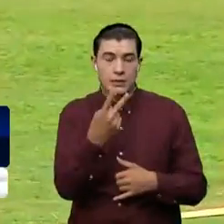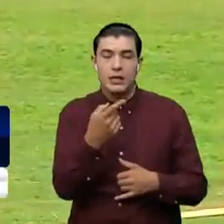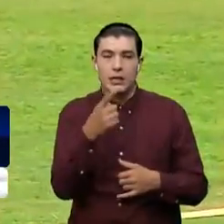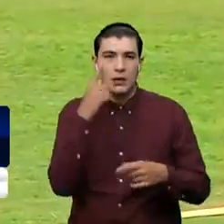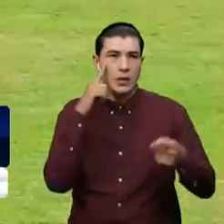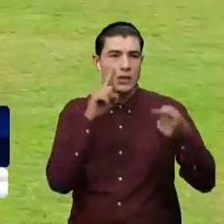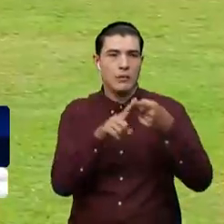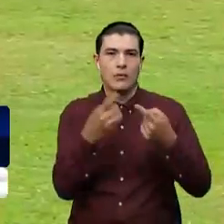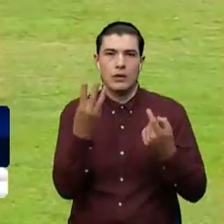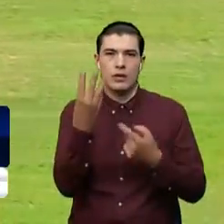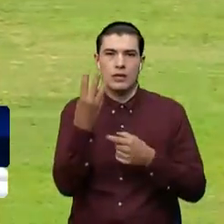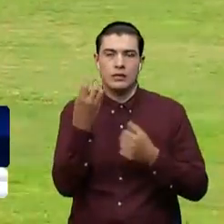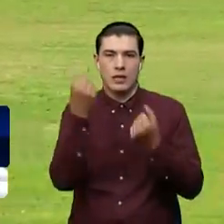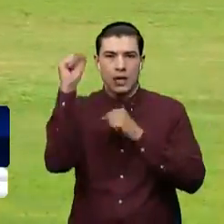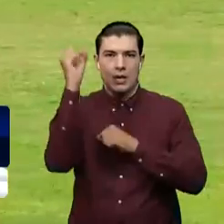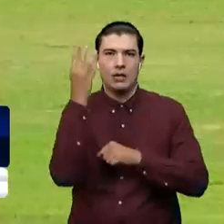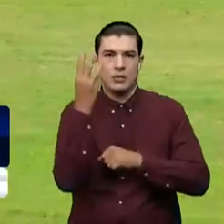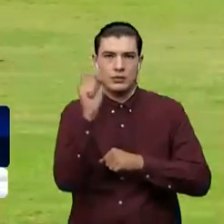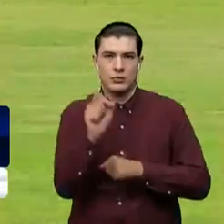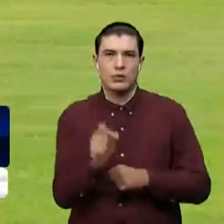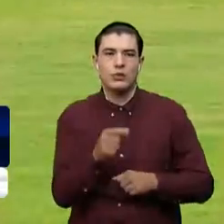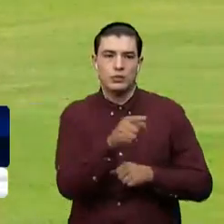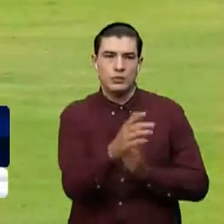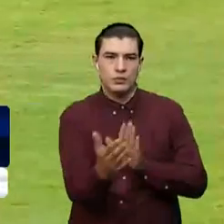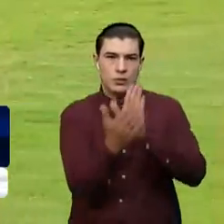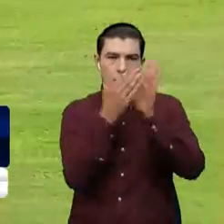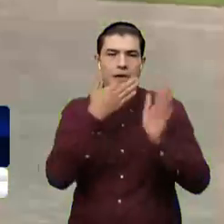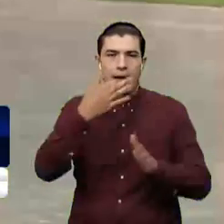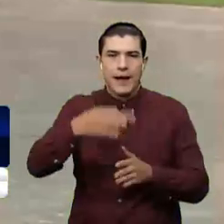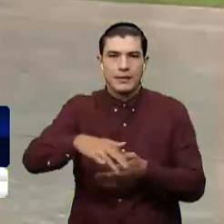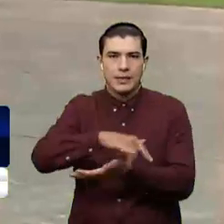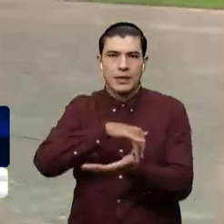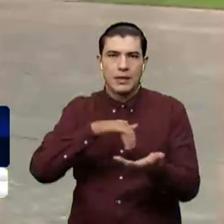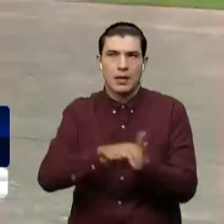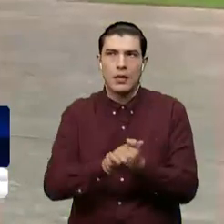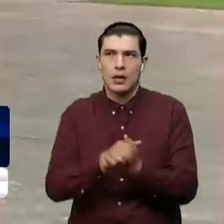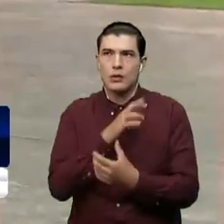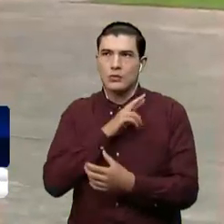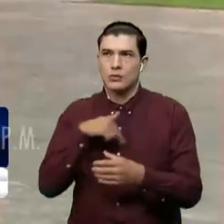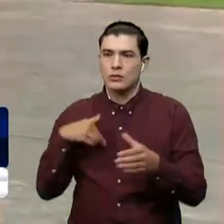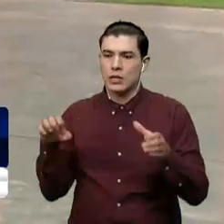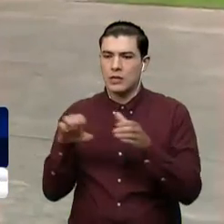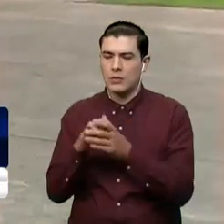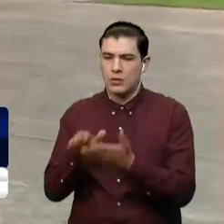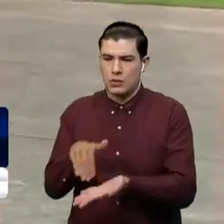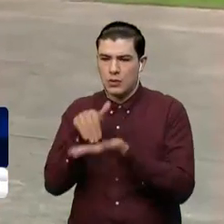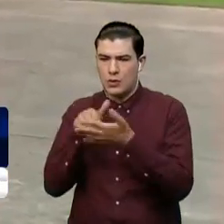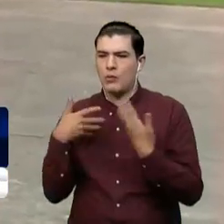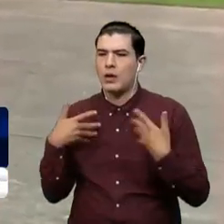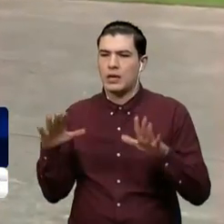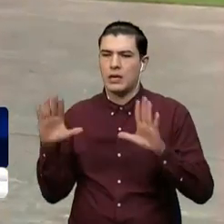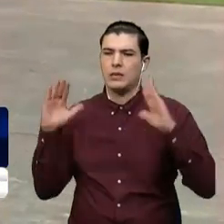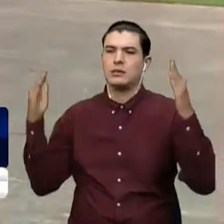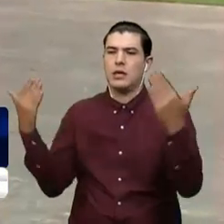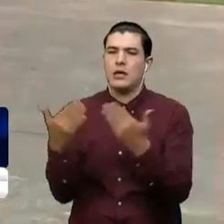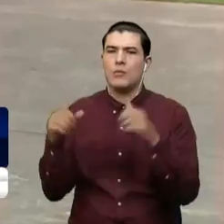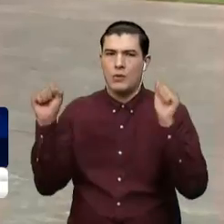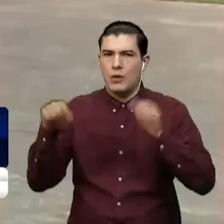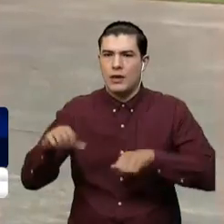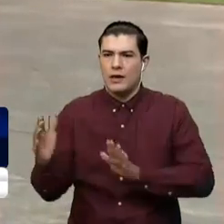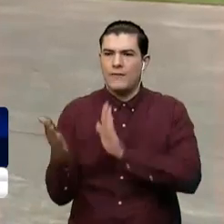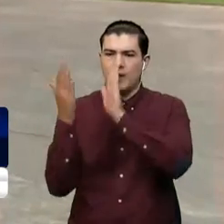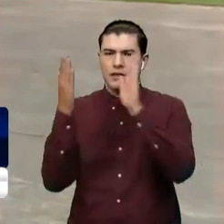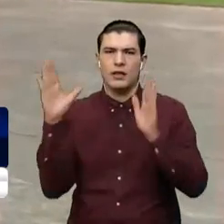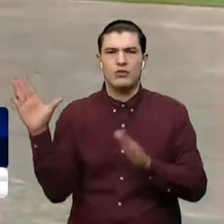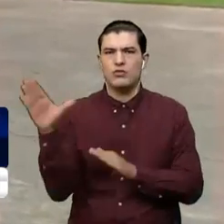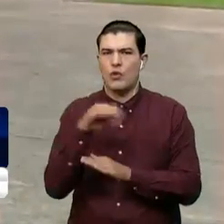puntos ante real santander se hará un equipo fuerte se armó equipo para para pelear en cualquier estadio para enfrentar a